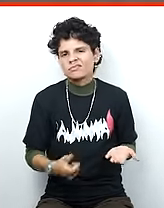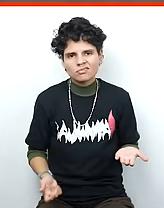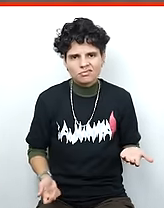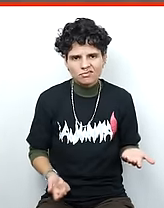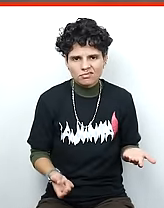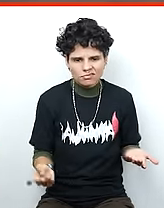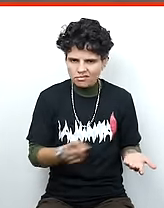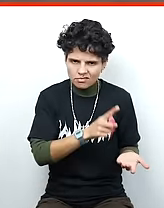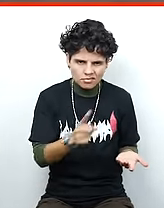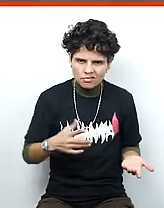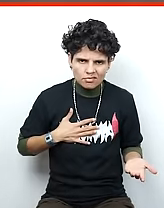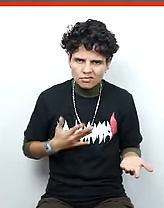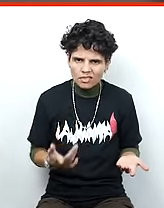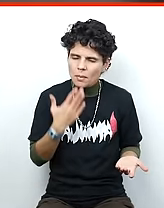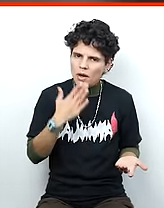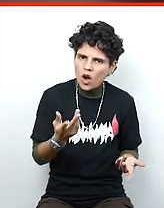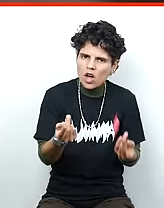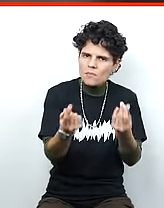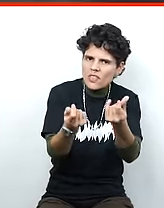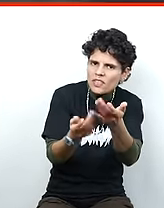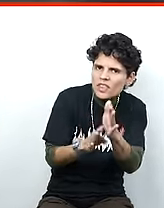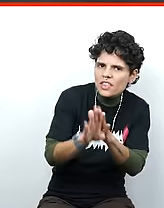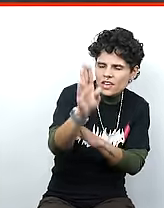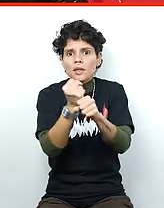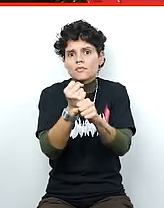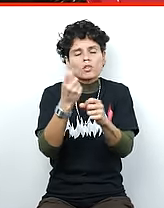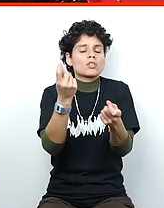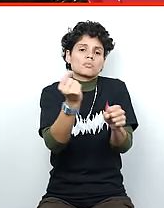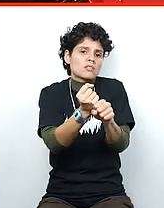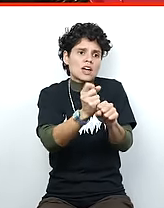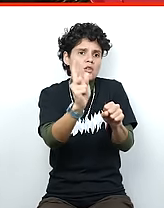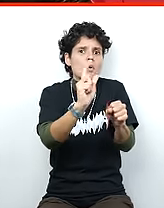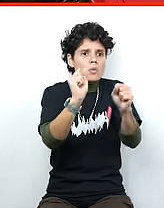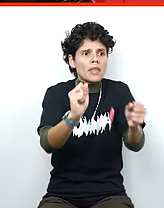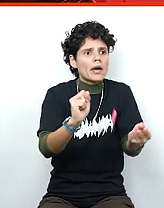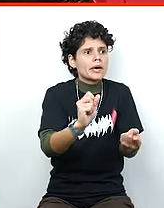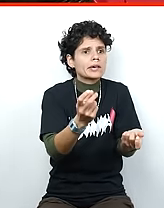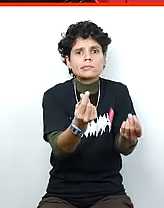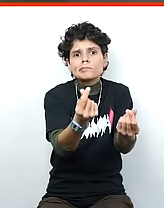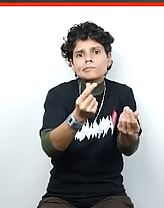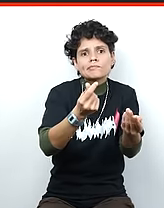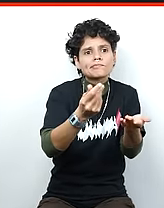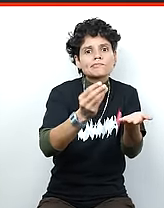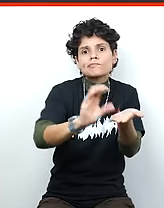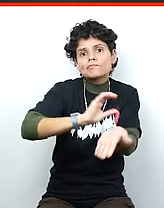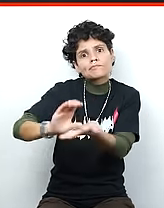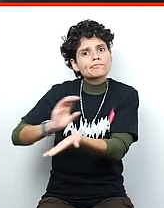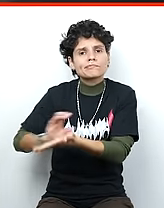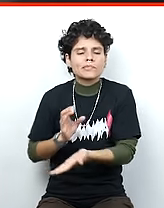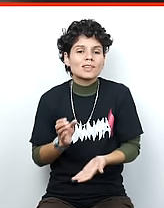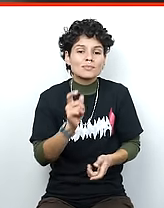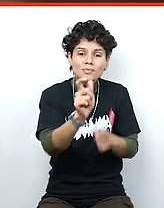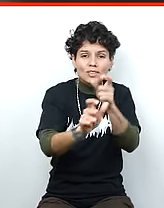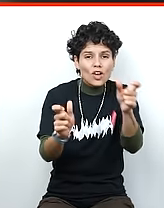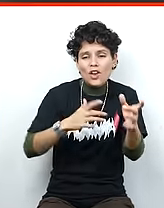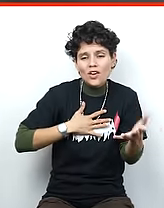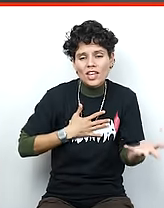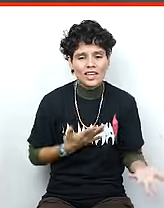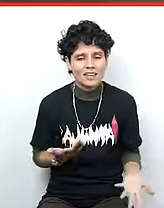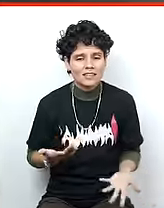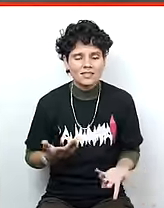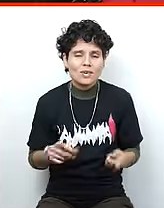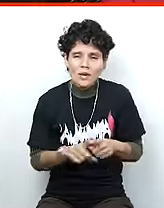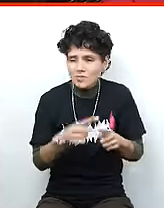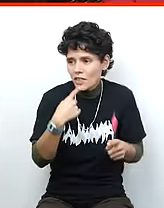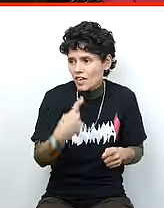otro, mejor enséñale a invertir, pues enséñale a cómo mover plata. Y yo creo que habrían cambios brígidos. Pero la gente no va a creer porque al final esto es,